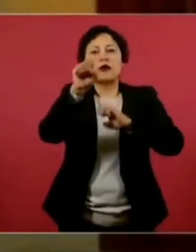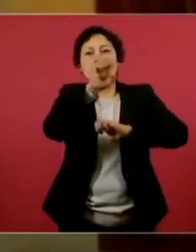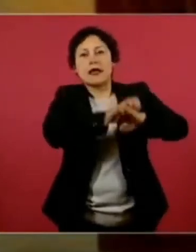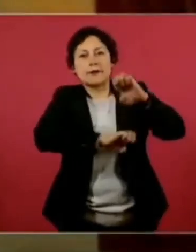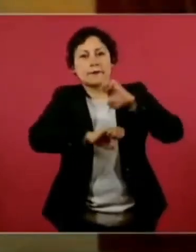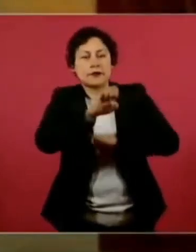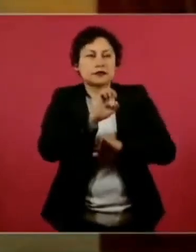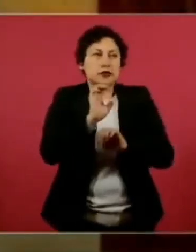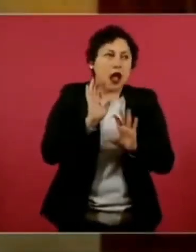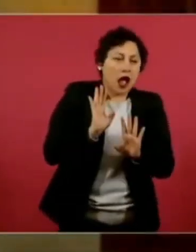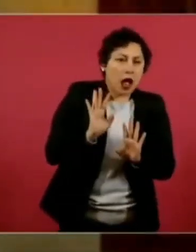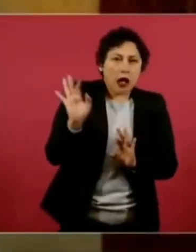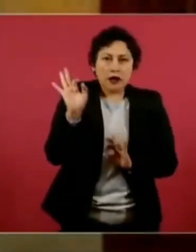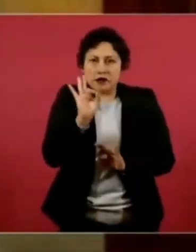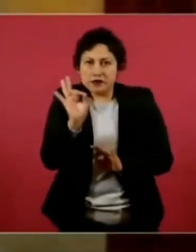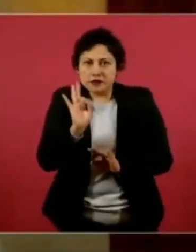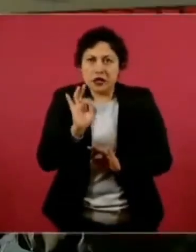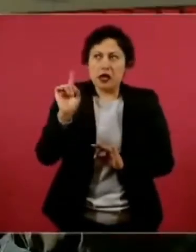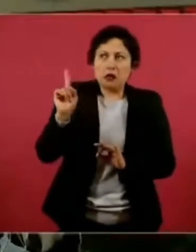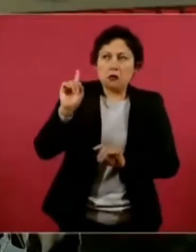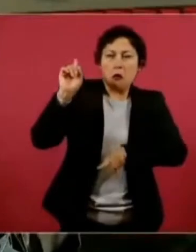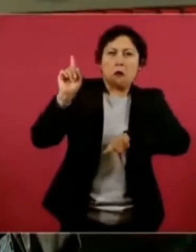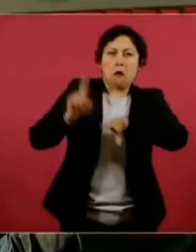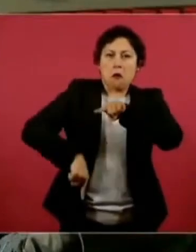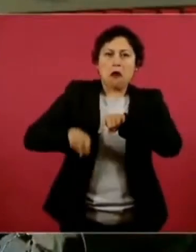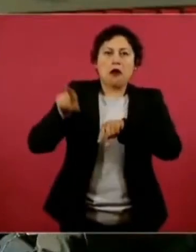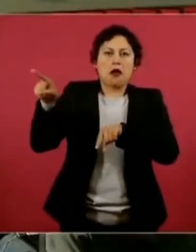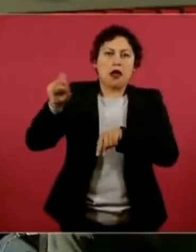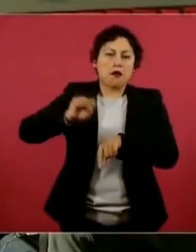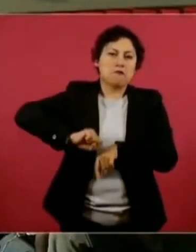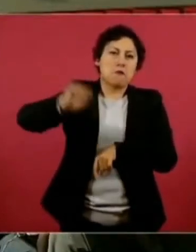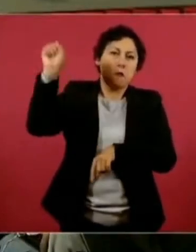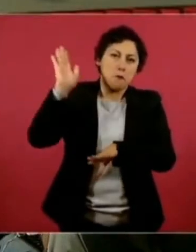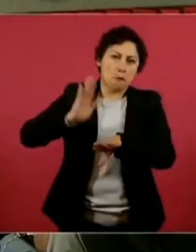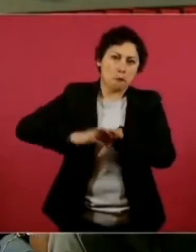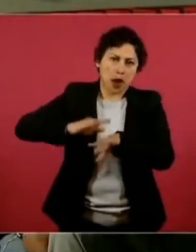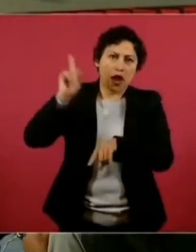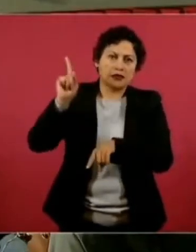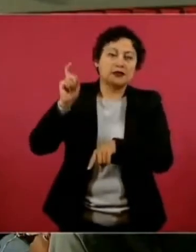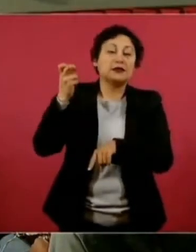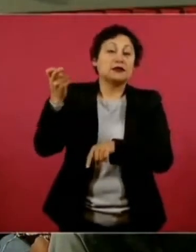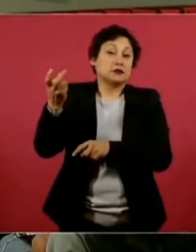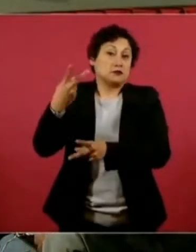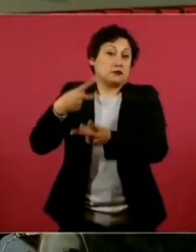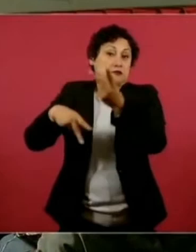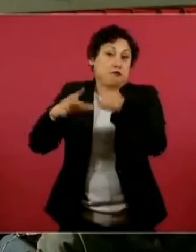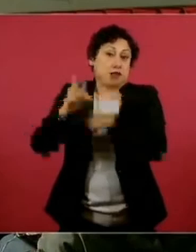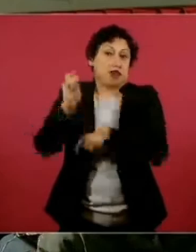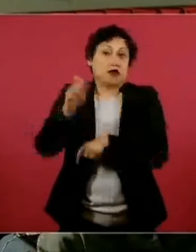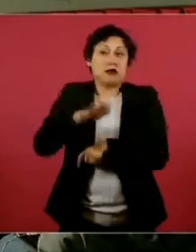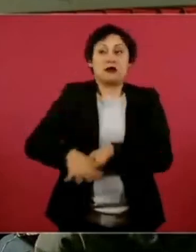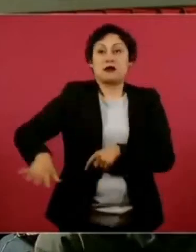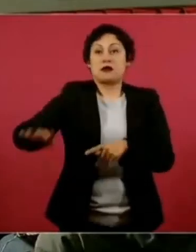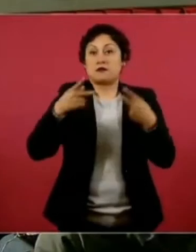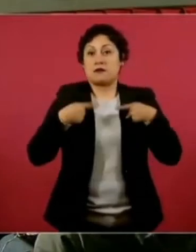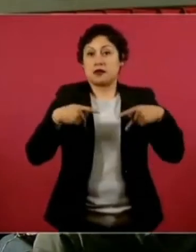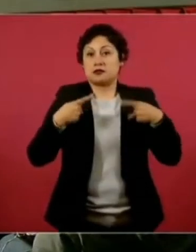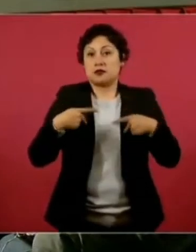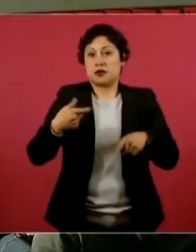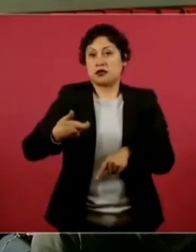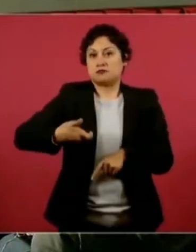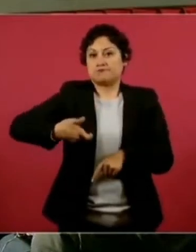especulan quitando centrales del mercado para que suba el precio. Entonces eso tiene un efecto en los precios que se le traslada a los